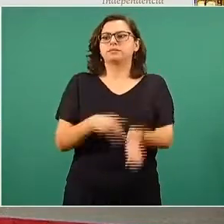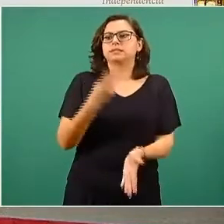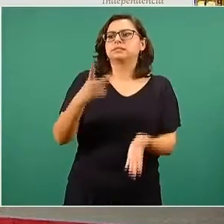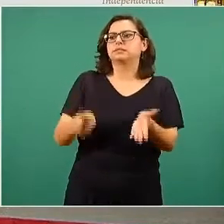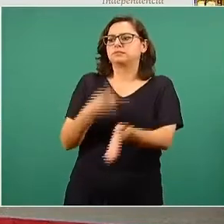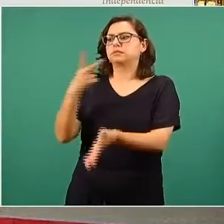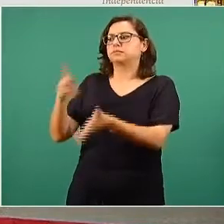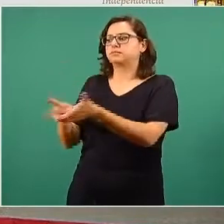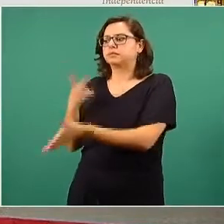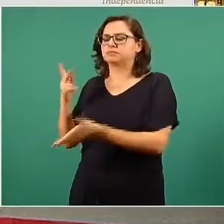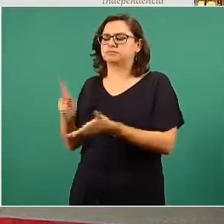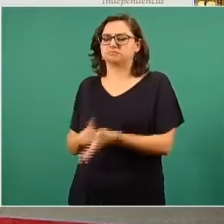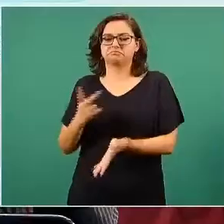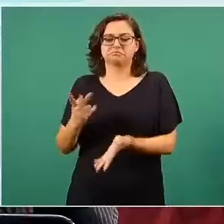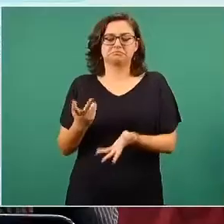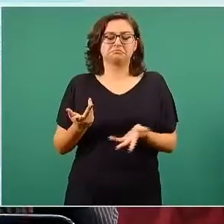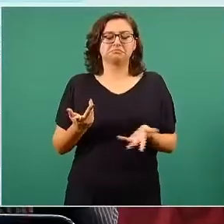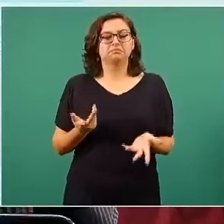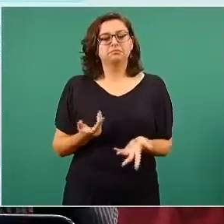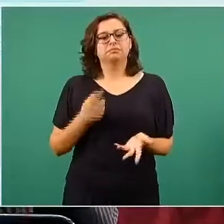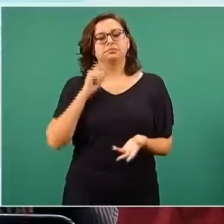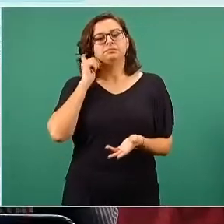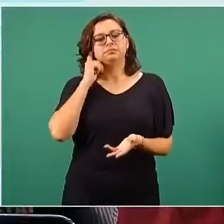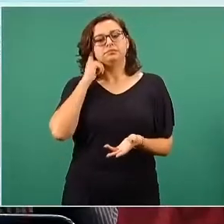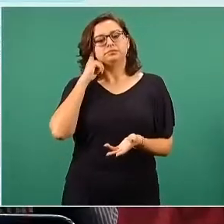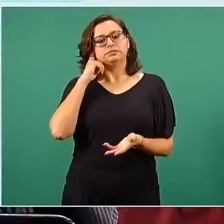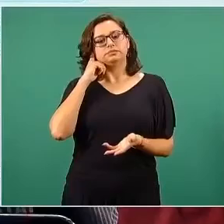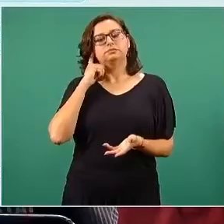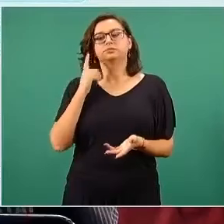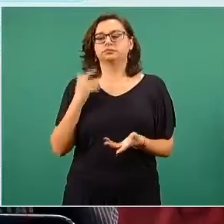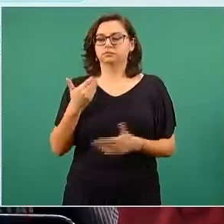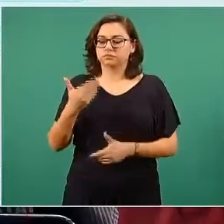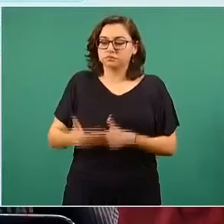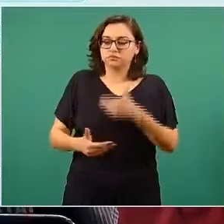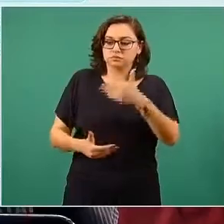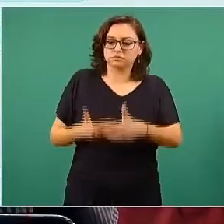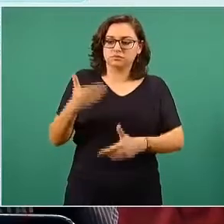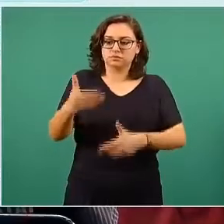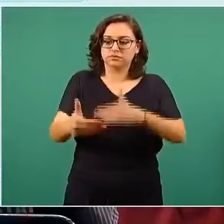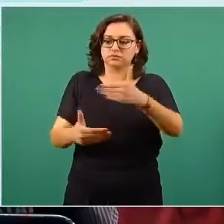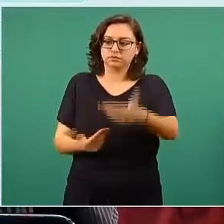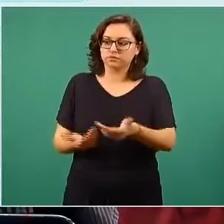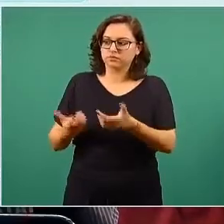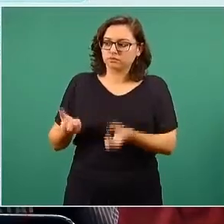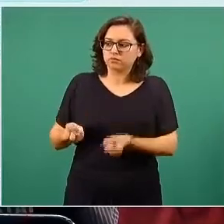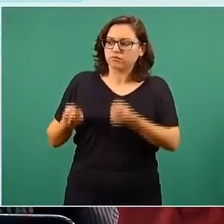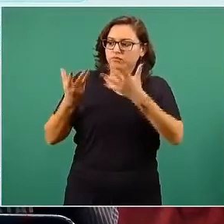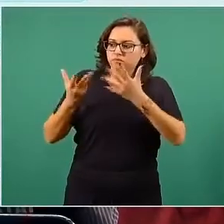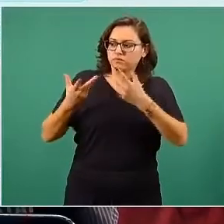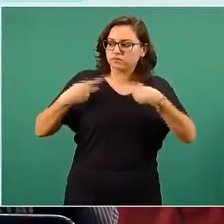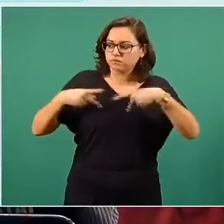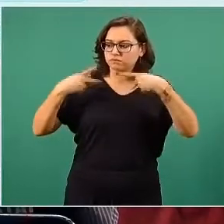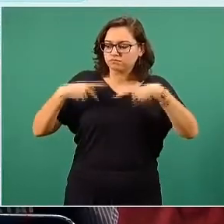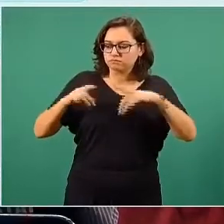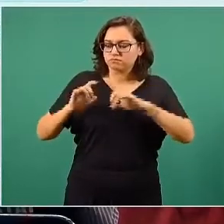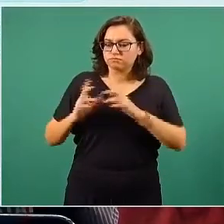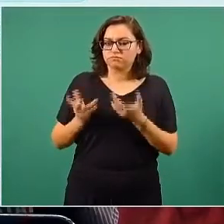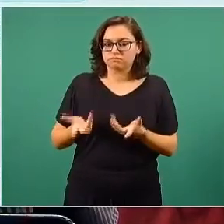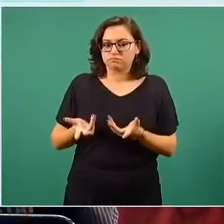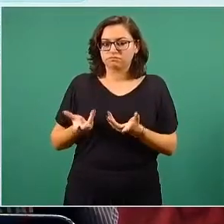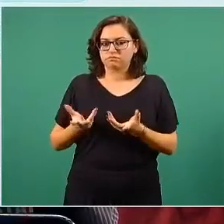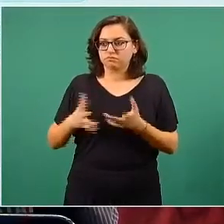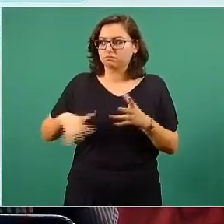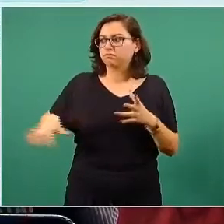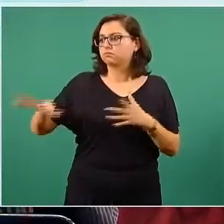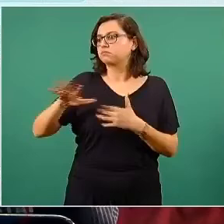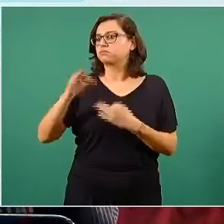eventos, si es la frecuencia esperada por cómo va ocurriendo esta situación en el curso de la vida, en el conjunto de